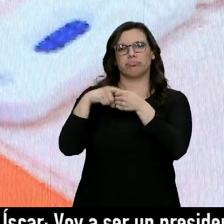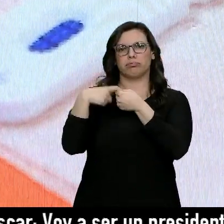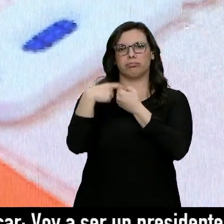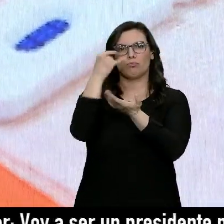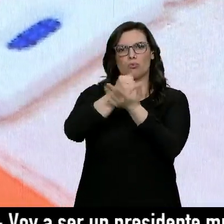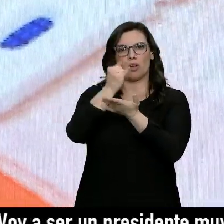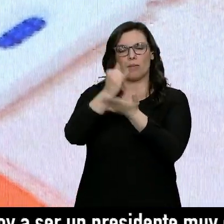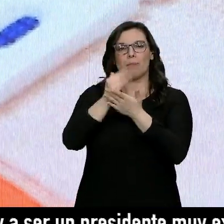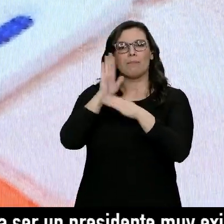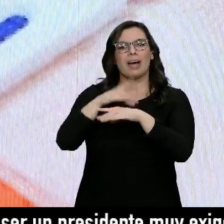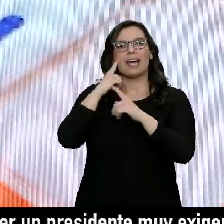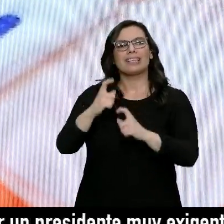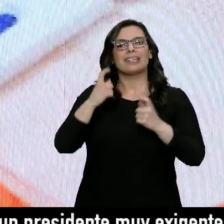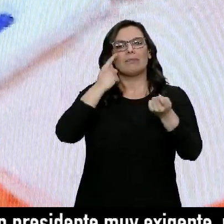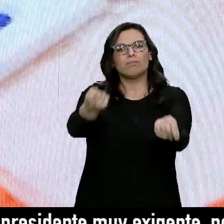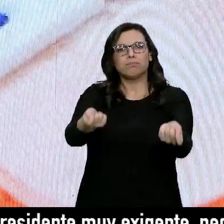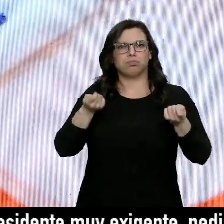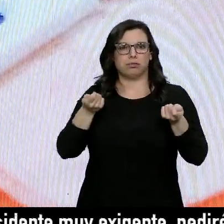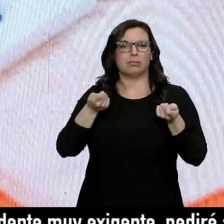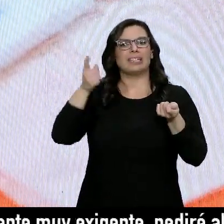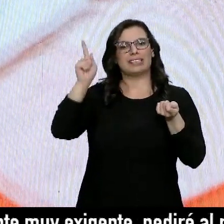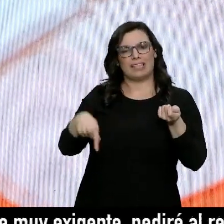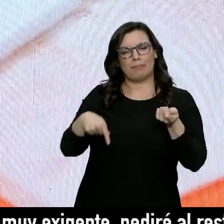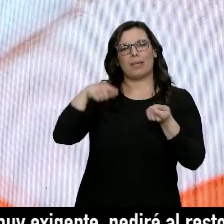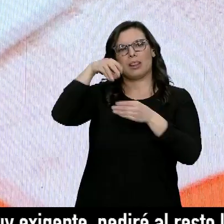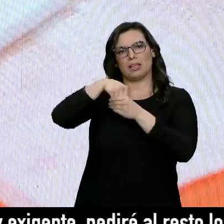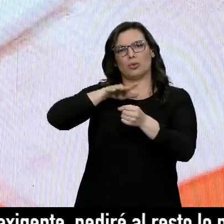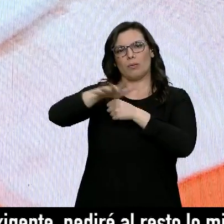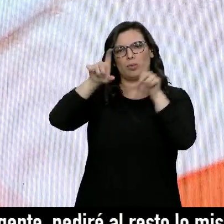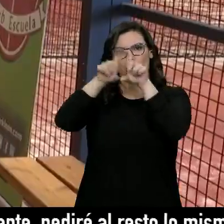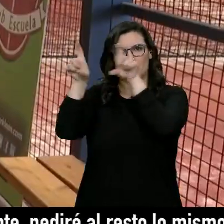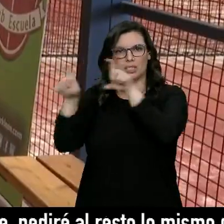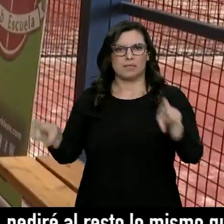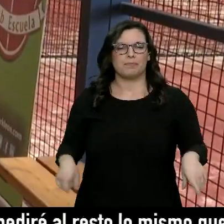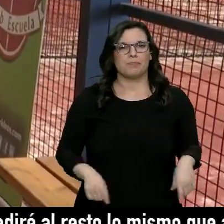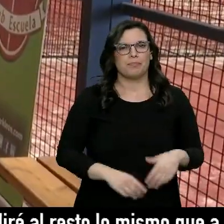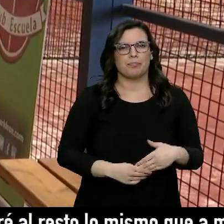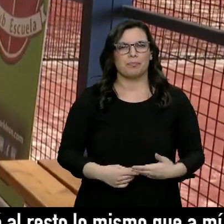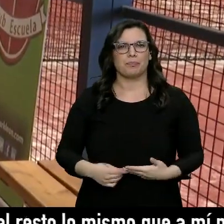para tratar de frenar la propagación del virus también dentro de las empresas.